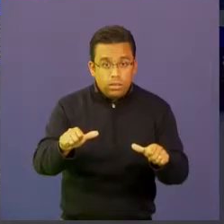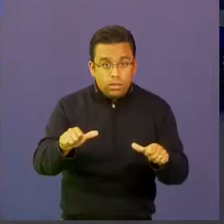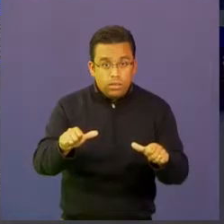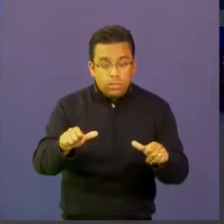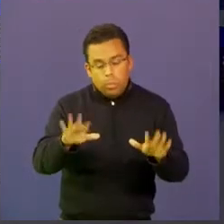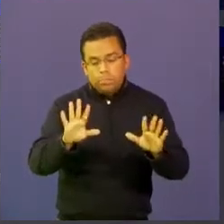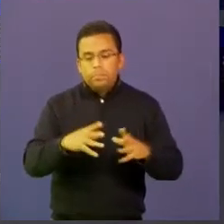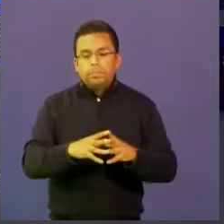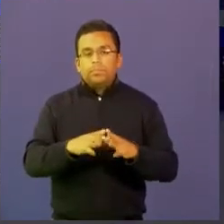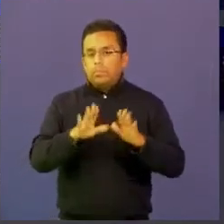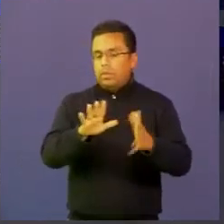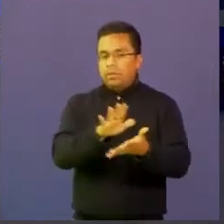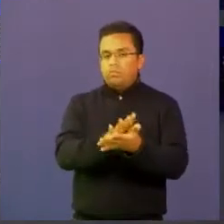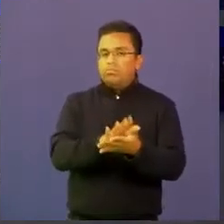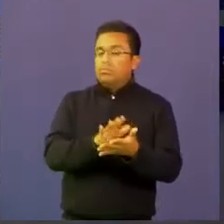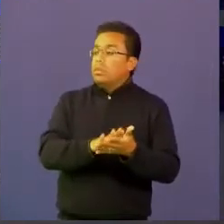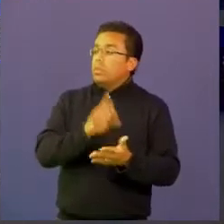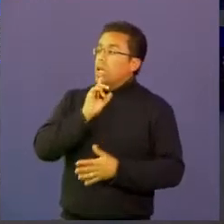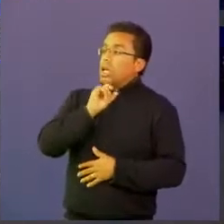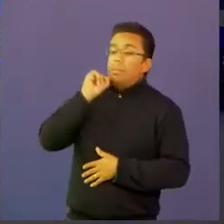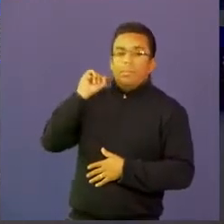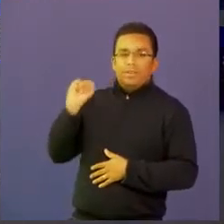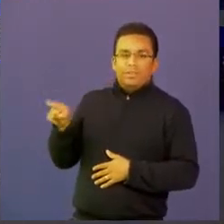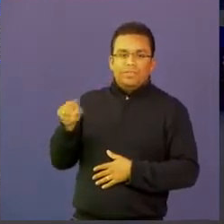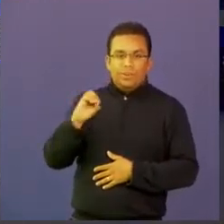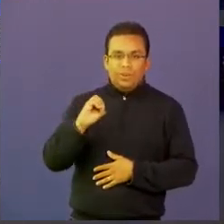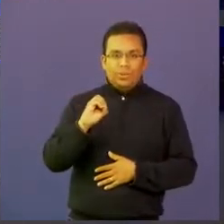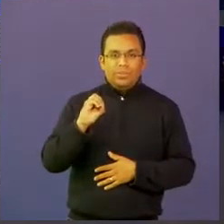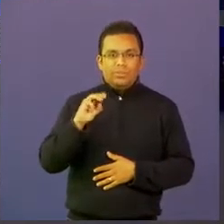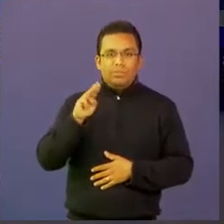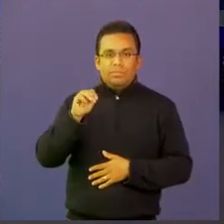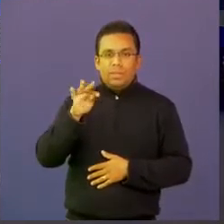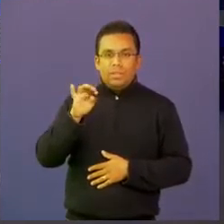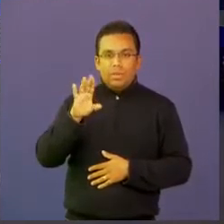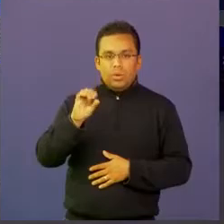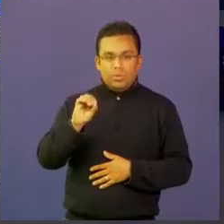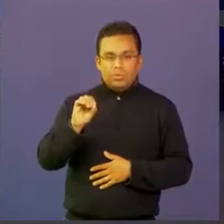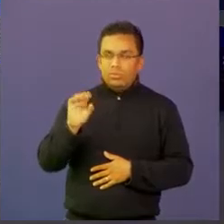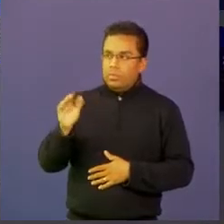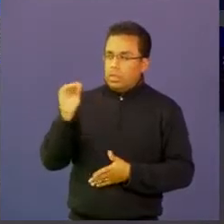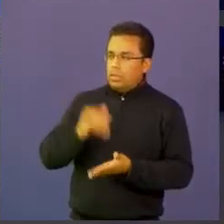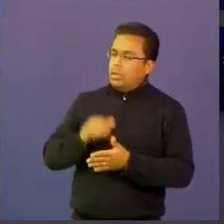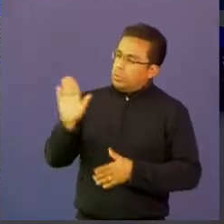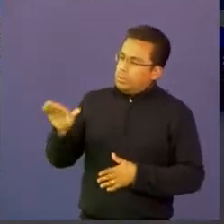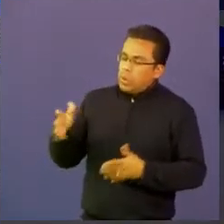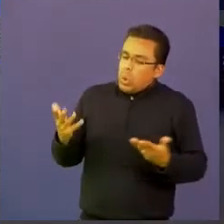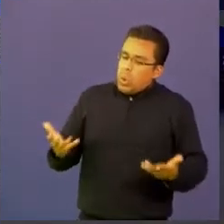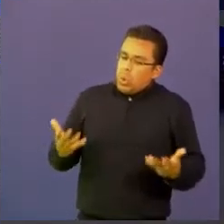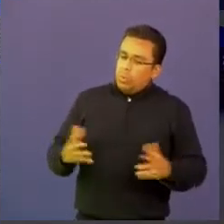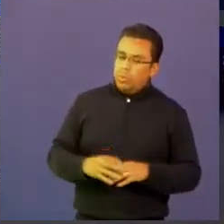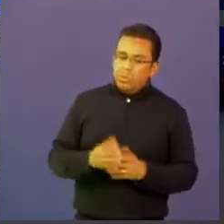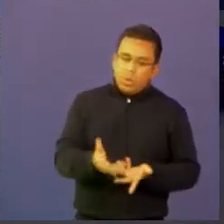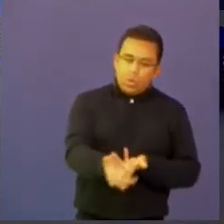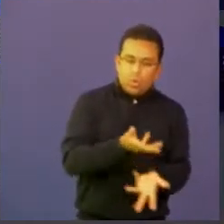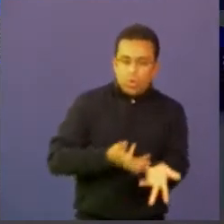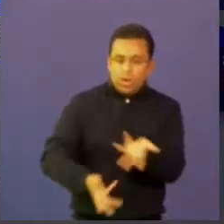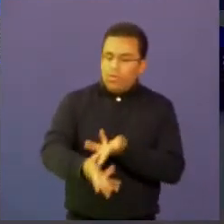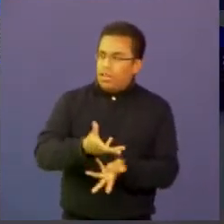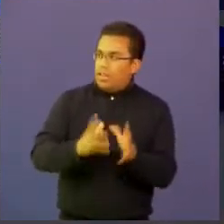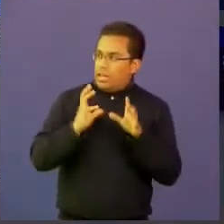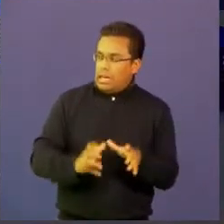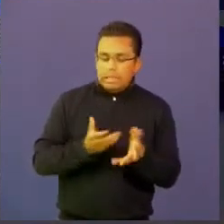mientras tanto le trasladamos la inquietud a Mateo nuevamente ¿cómo desarrollar trabajo en